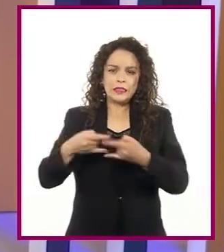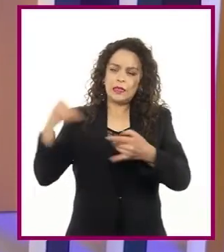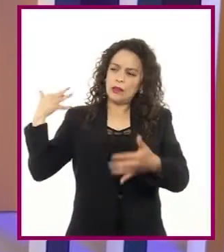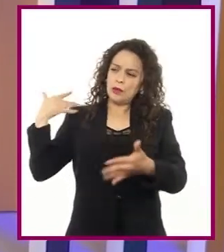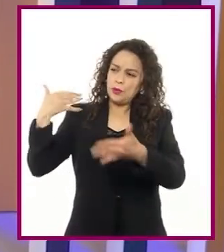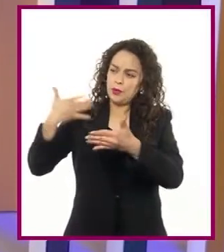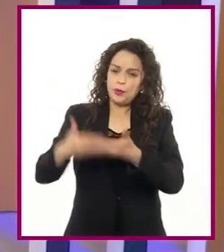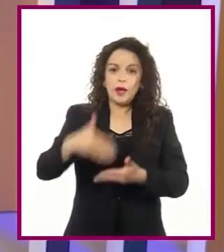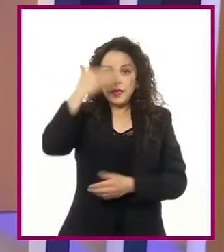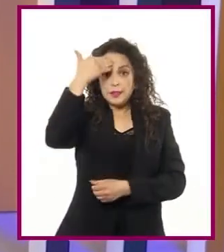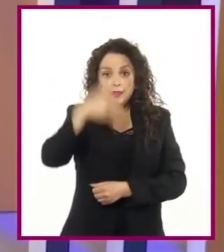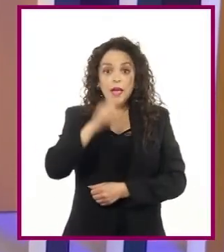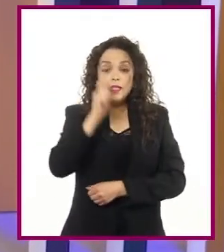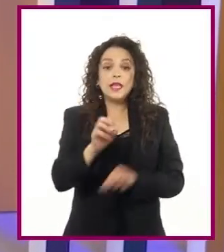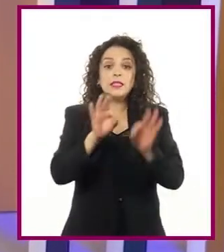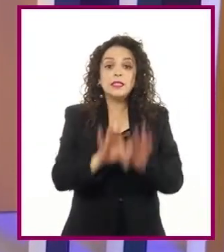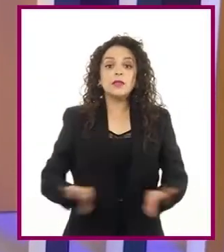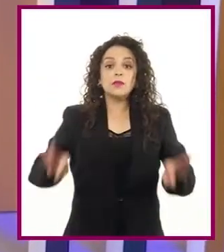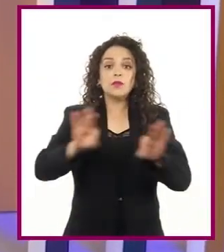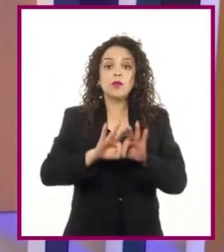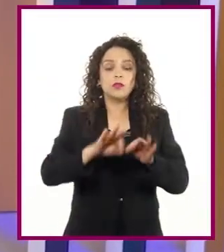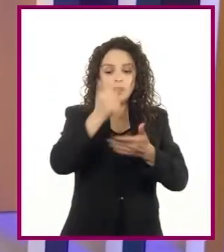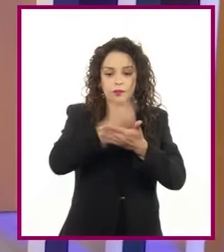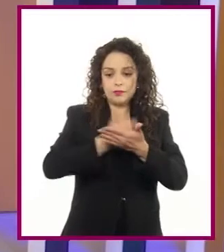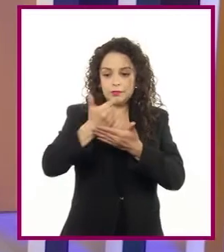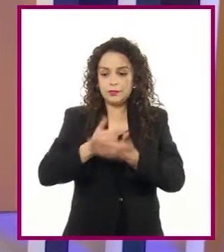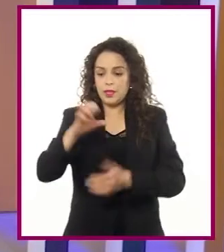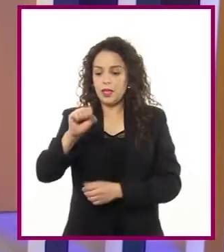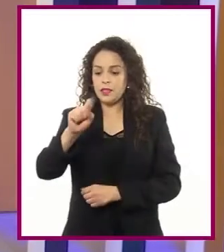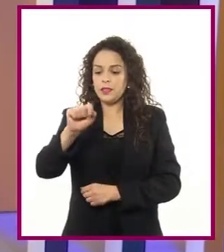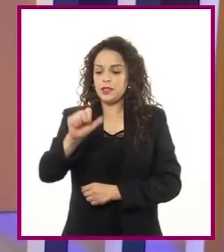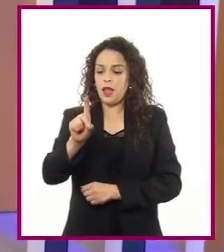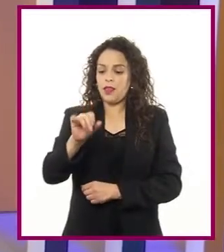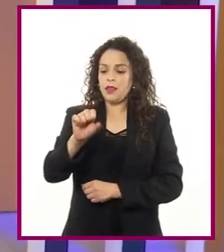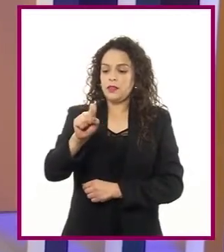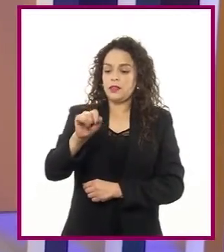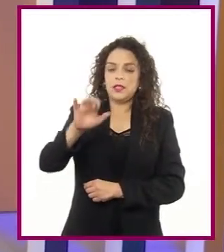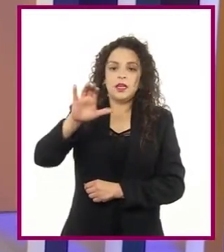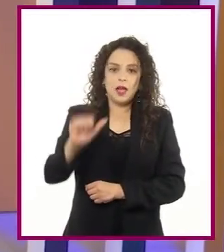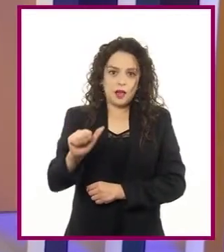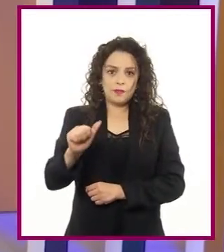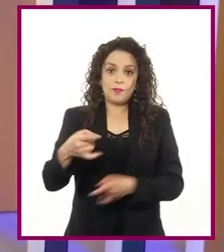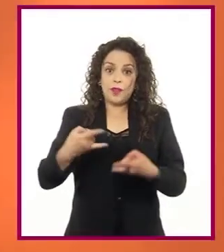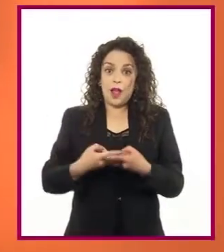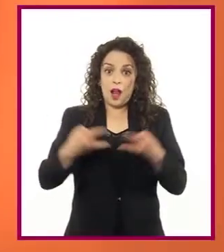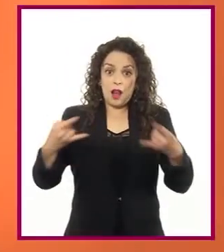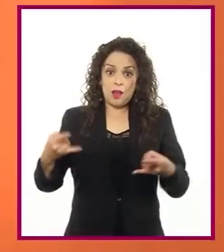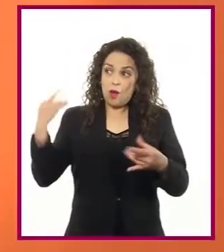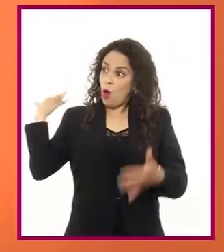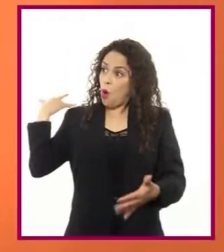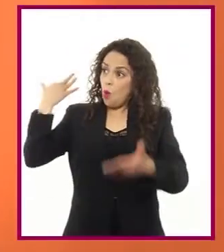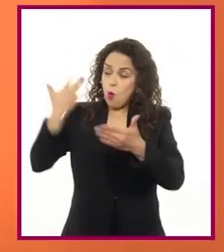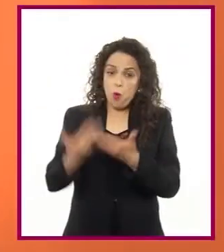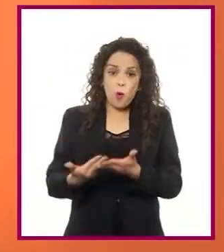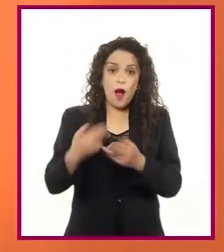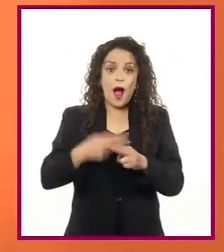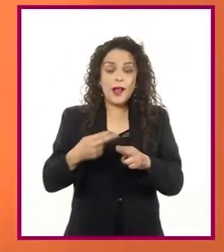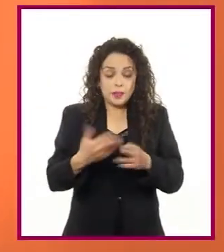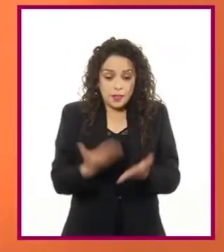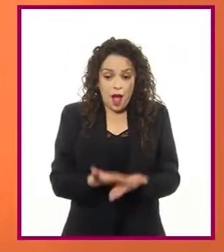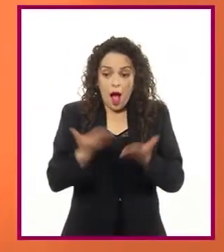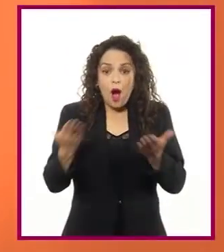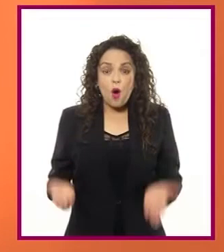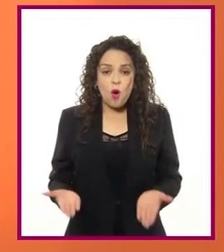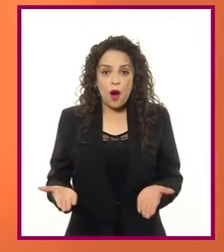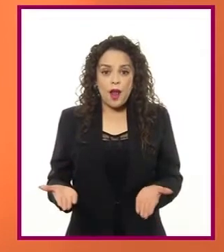la importancia de la estadística tanto a lo largo de la historia como en la actualidad. Hemos estudiado por